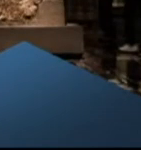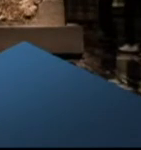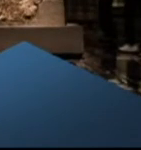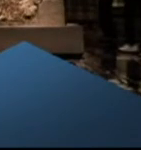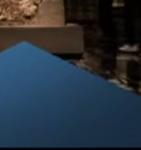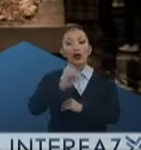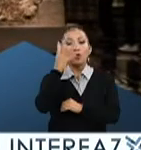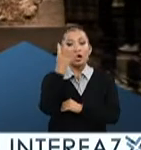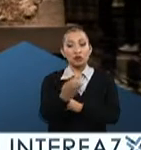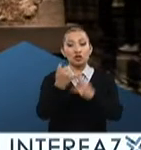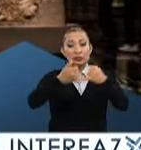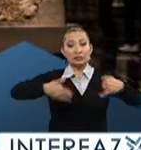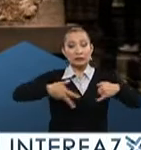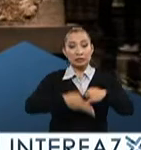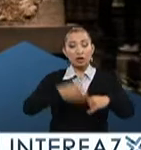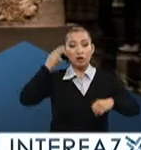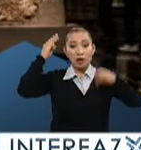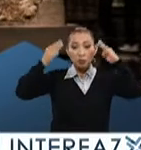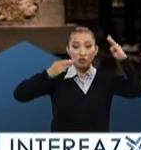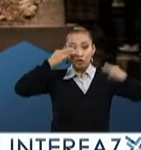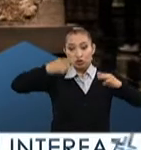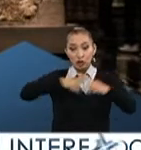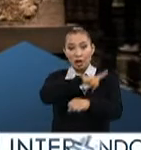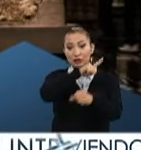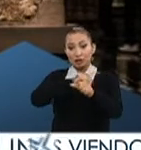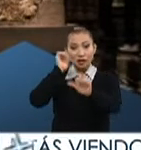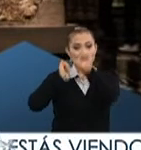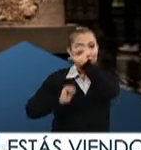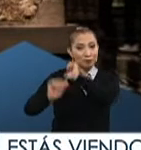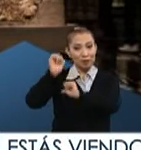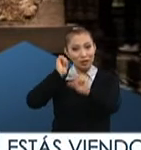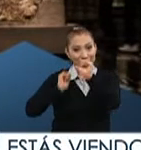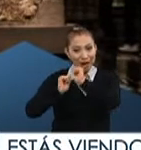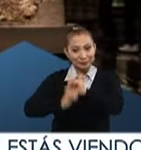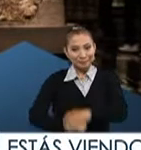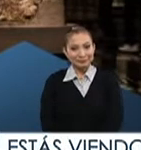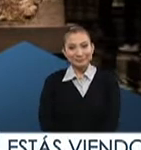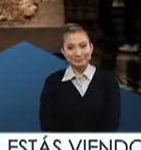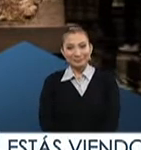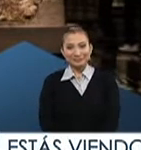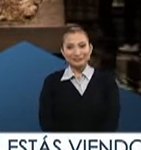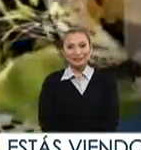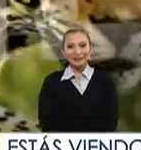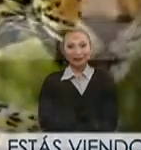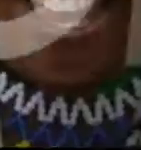En 1964 se inaugura el Museo Nacional de Antropología.